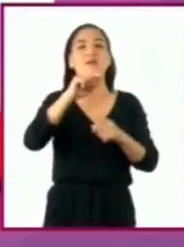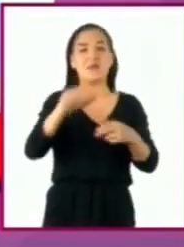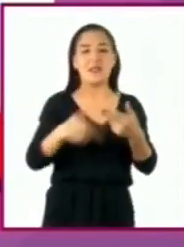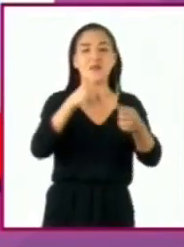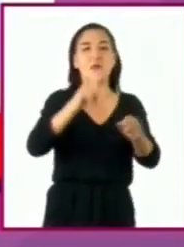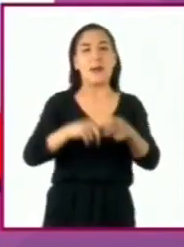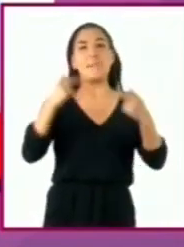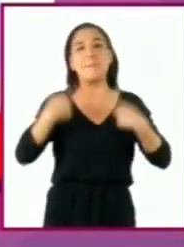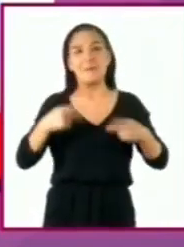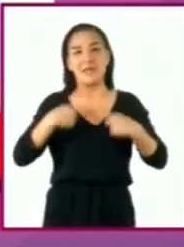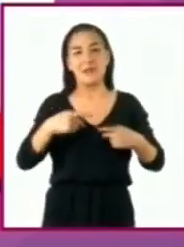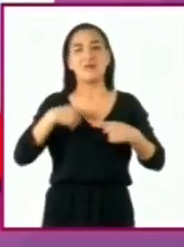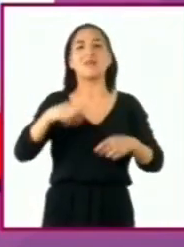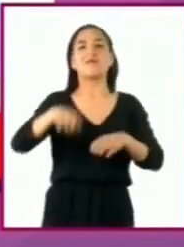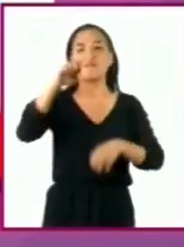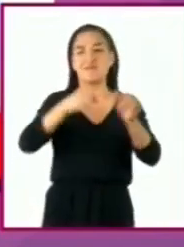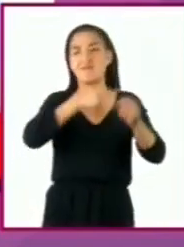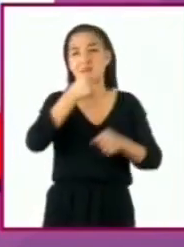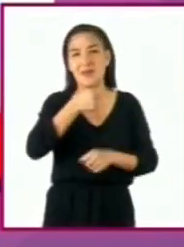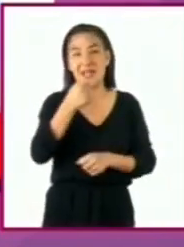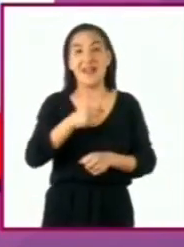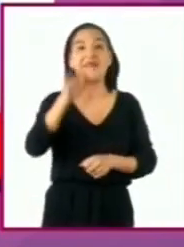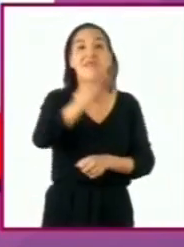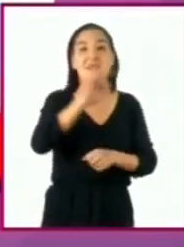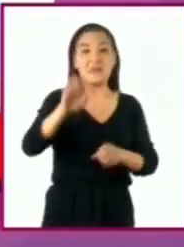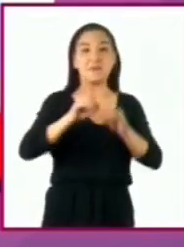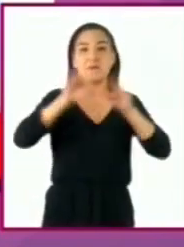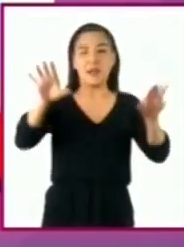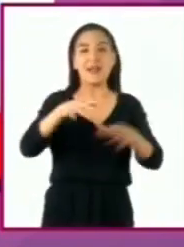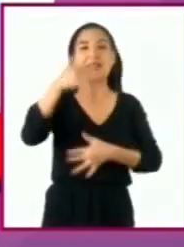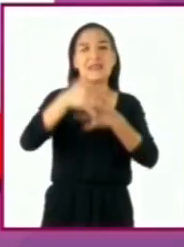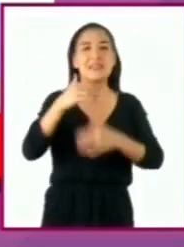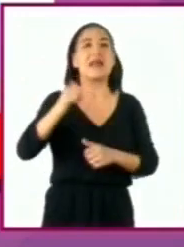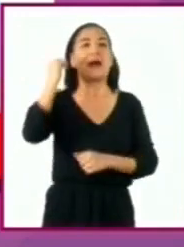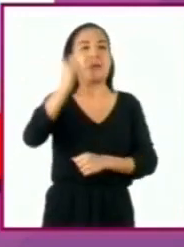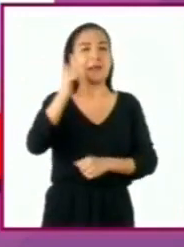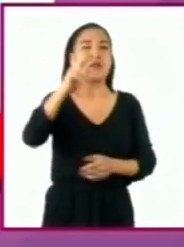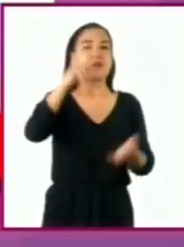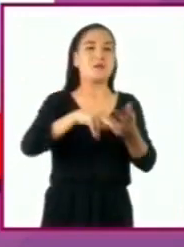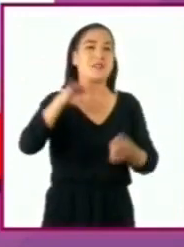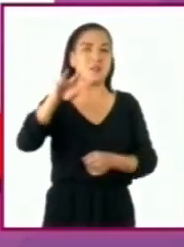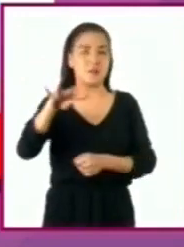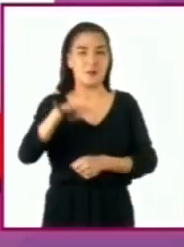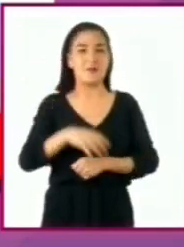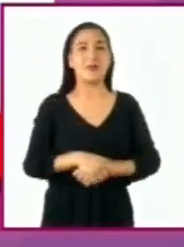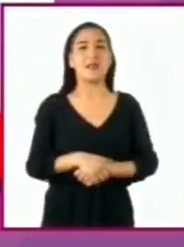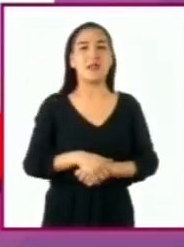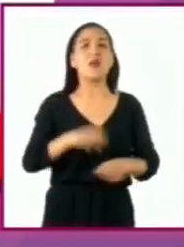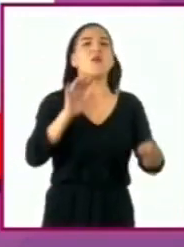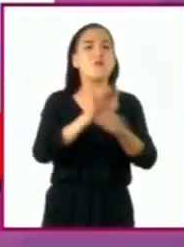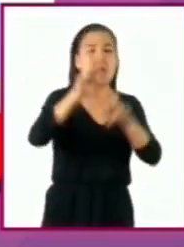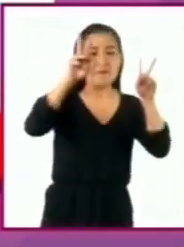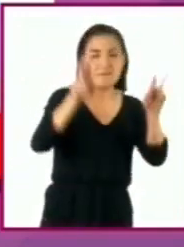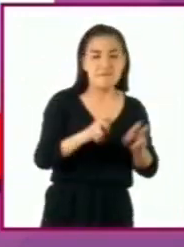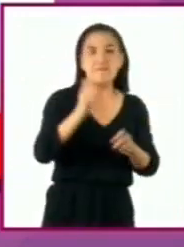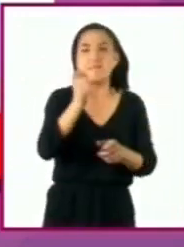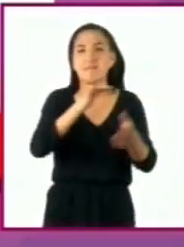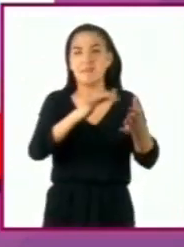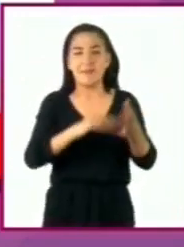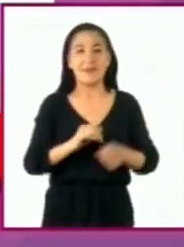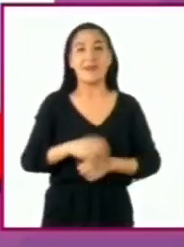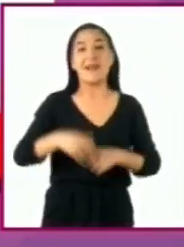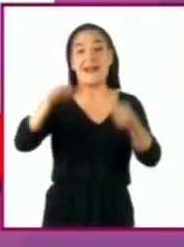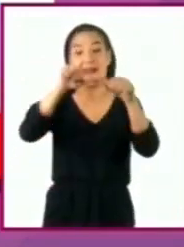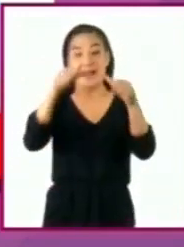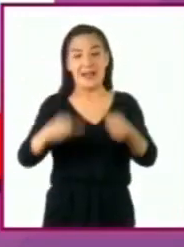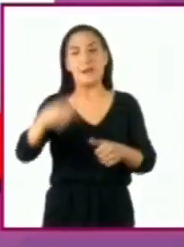Adultas Mayores. Fecha de publicación, 15 de abril de 2019. ¿Qué tema plantea el texto? El arte